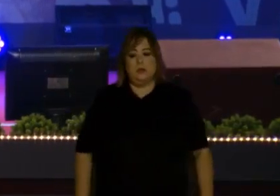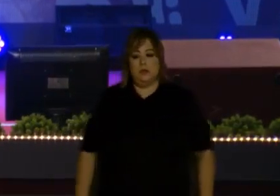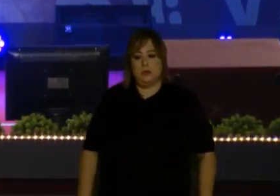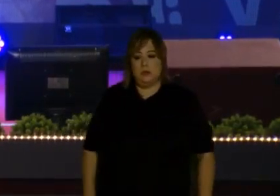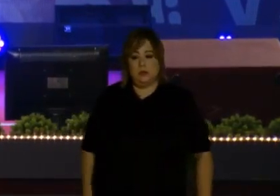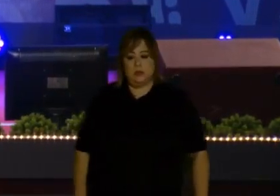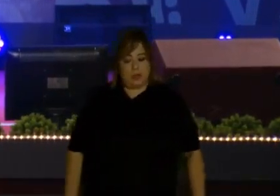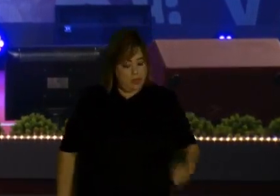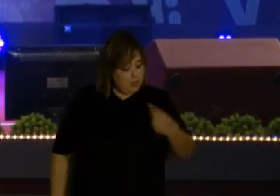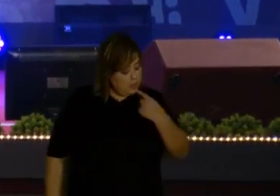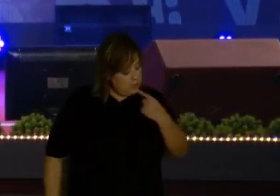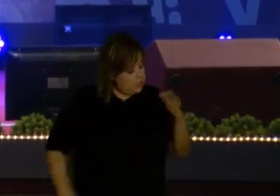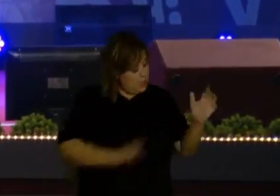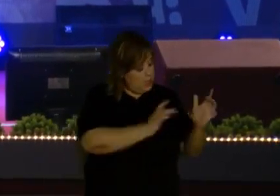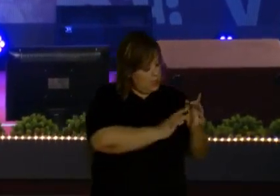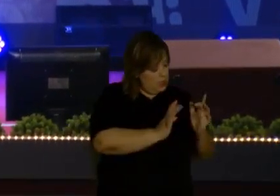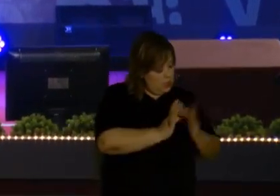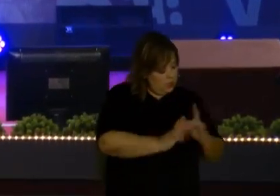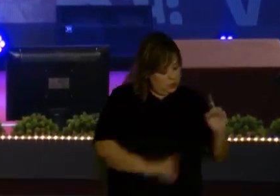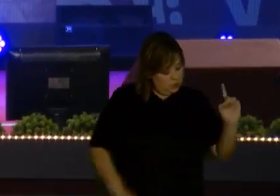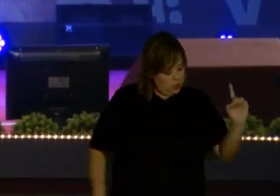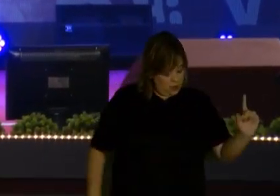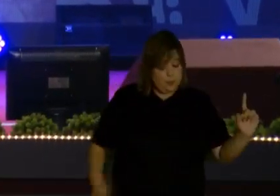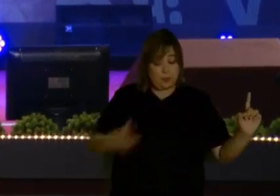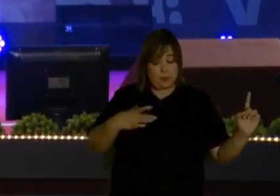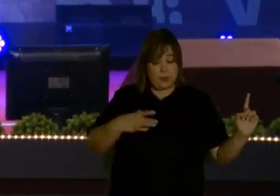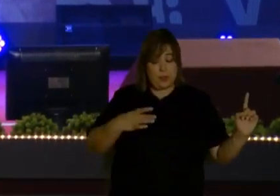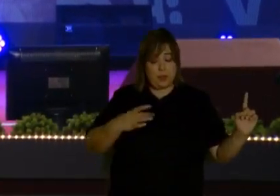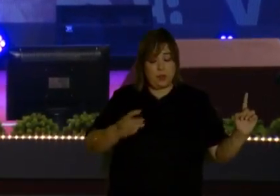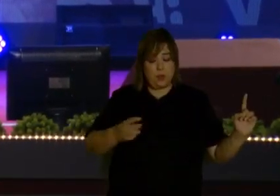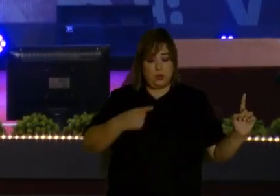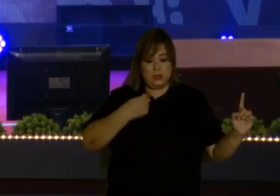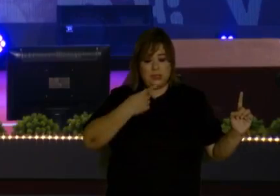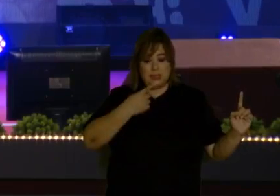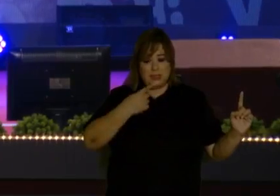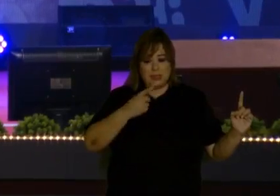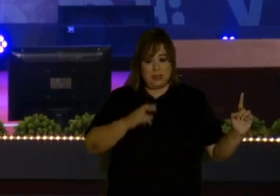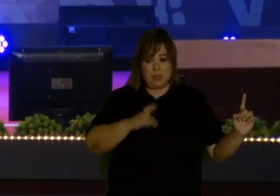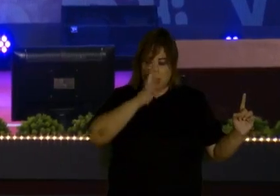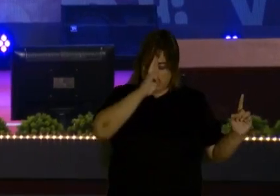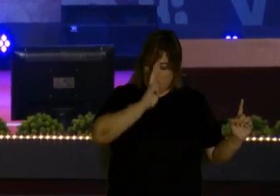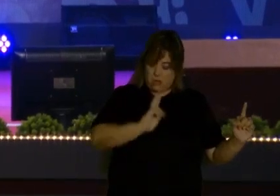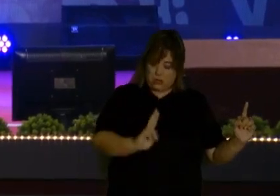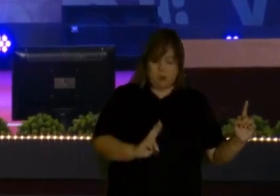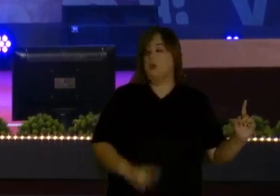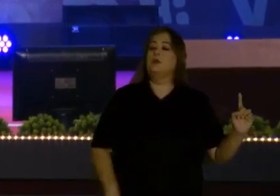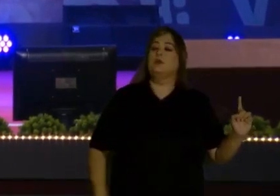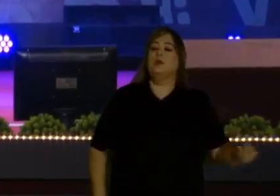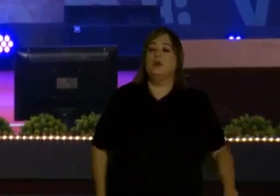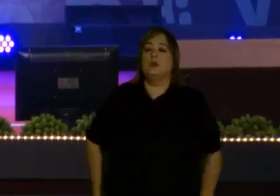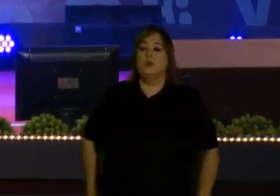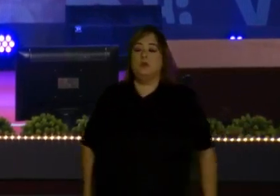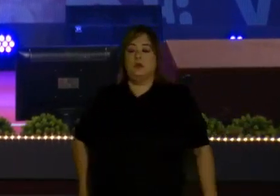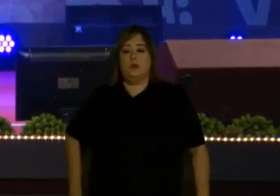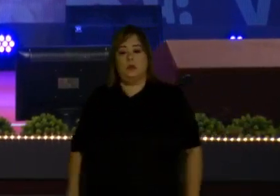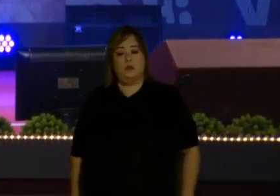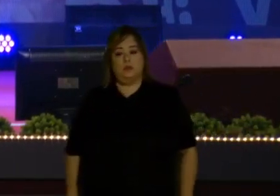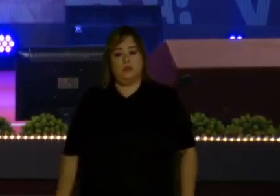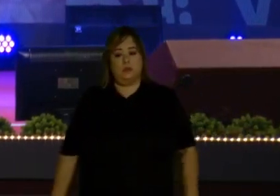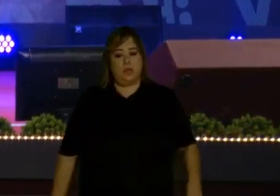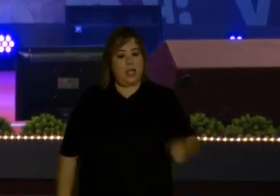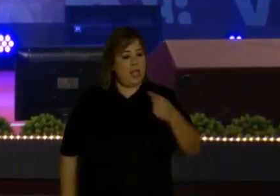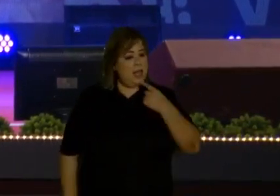Mira lo que le dijo. Me encanta porque él le dice con tanto respeto, porque pudo haber